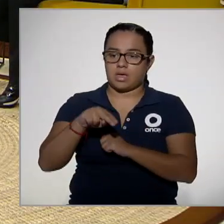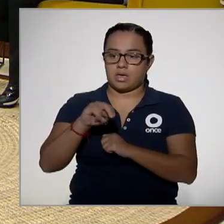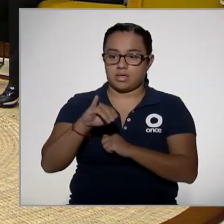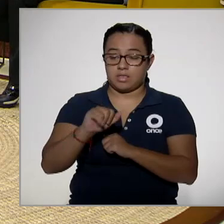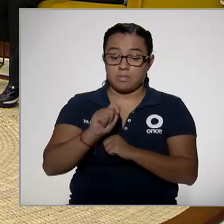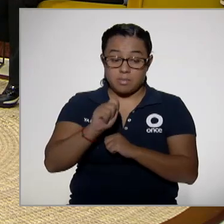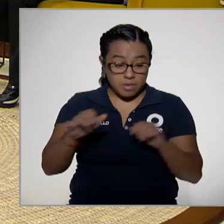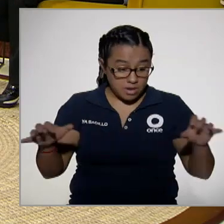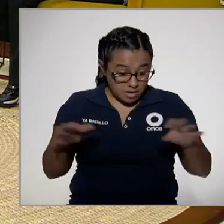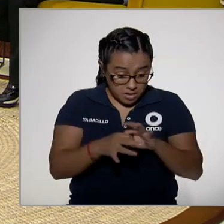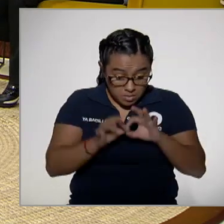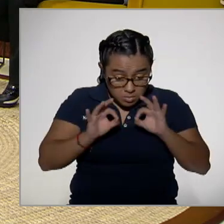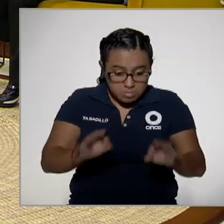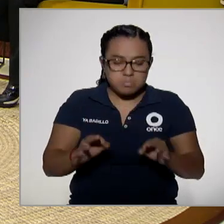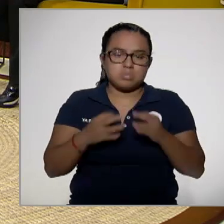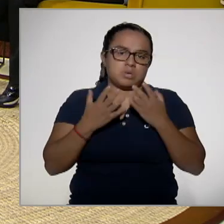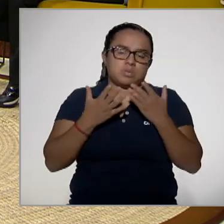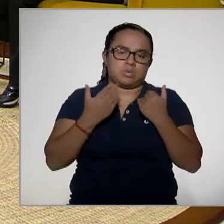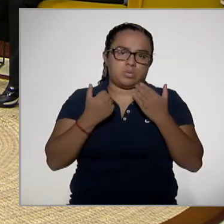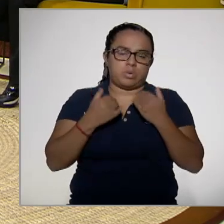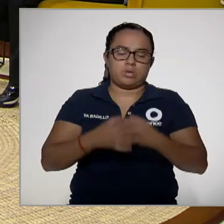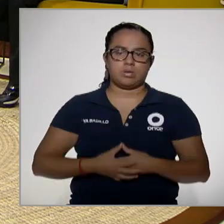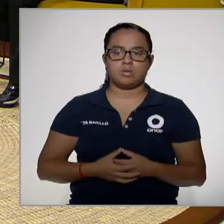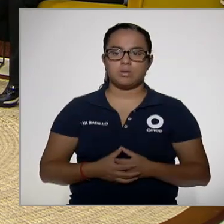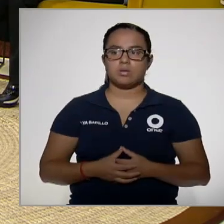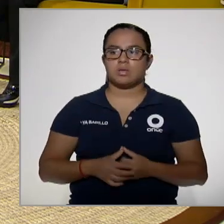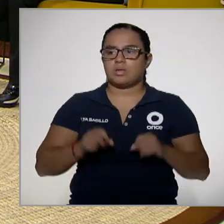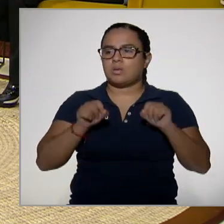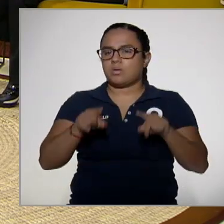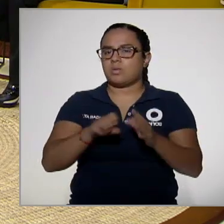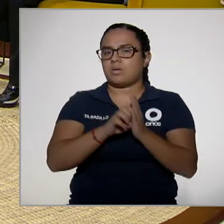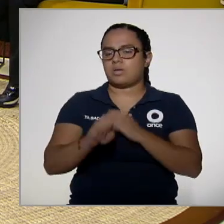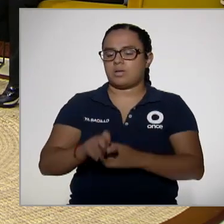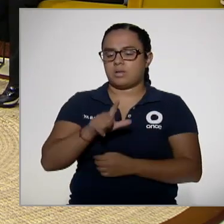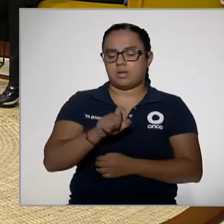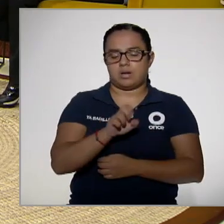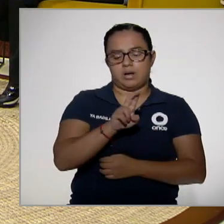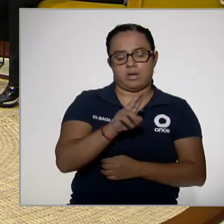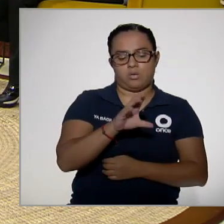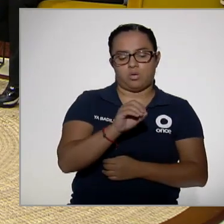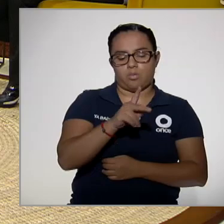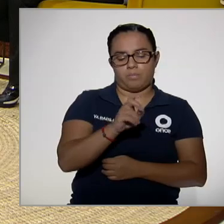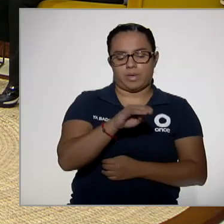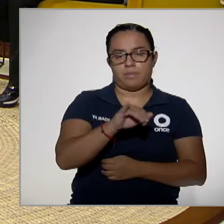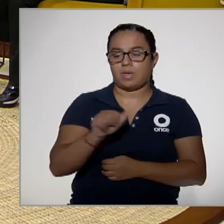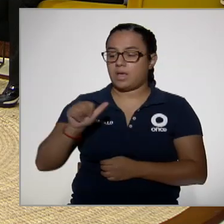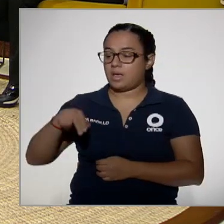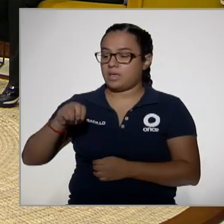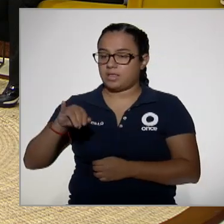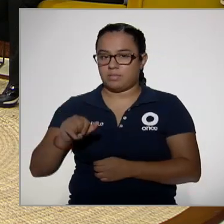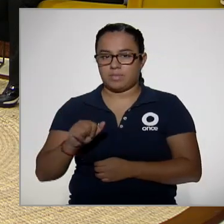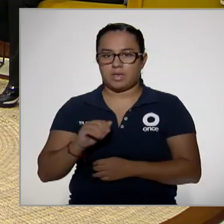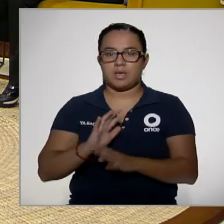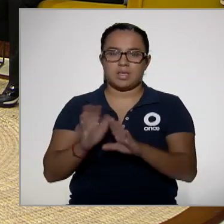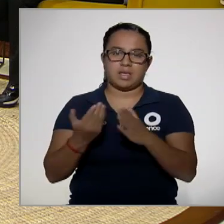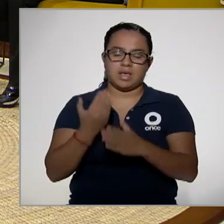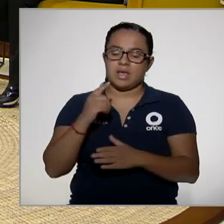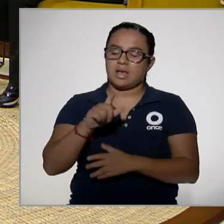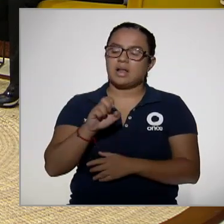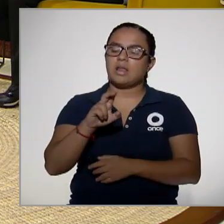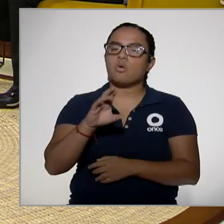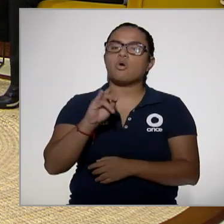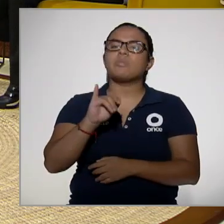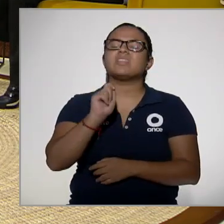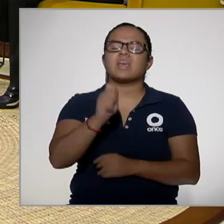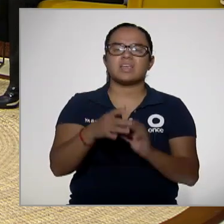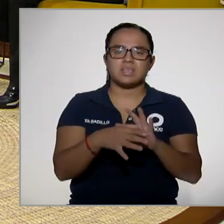relación directa no la no existen perfecto es lo mismo leucopenia que anemia si les explicamos primero que es leucopenia la